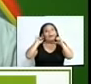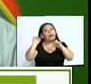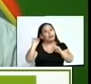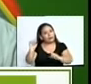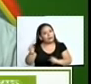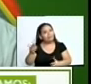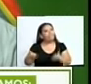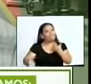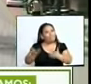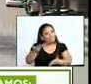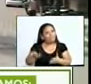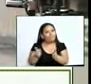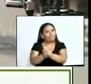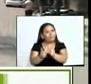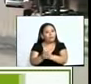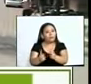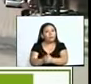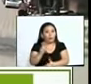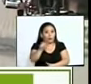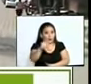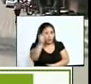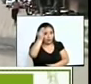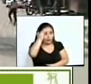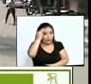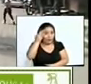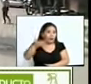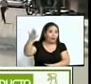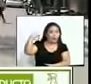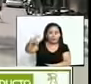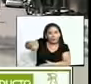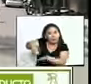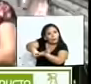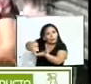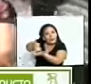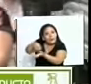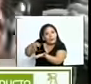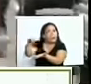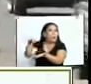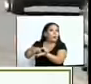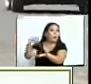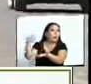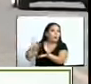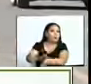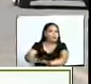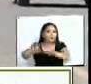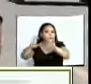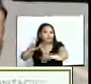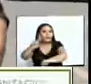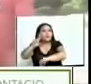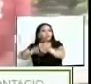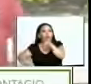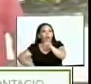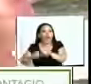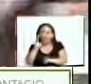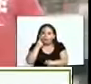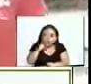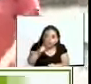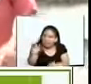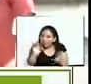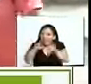puede venir el problema. Es de recordar que este municipio fue el primero en multar con $10 a las personas que no